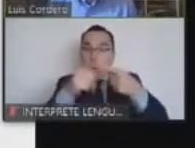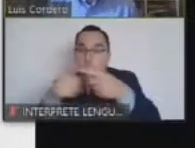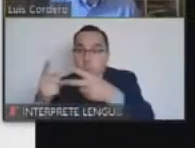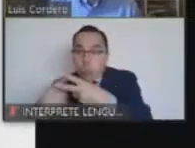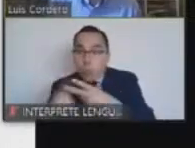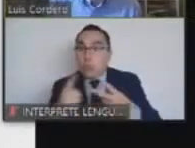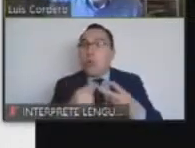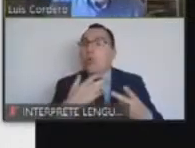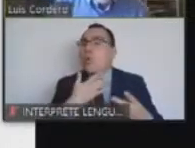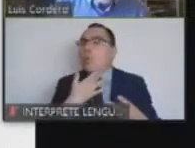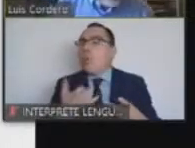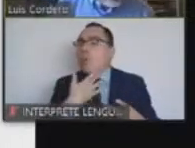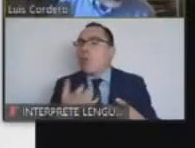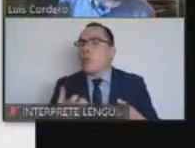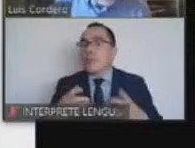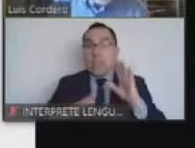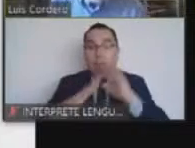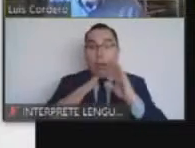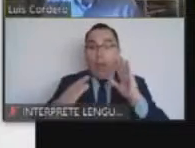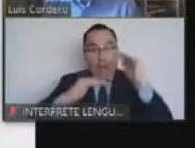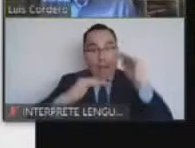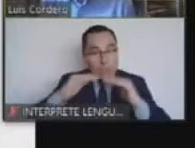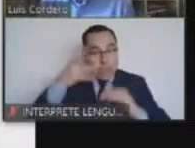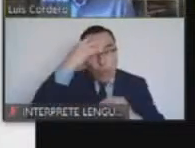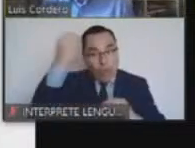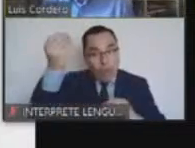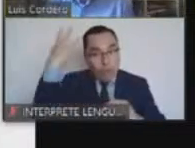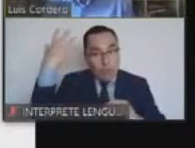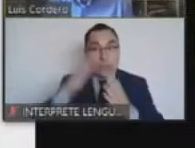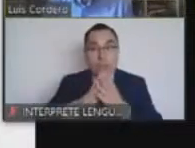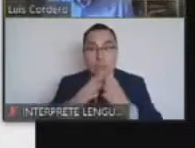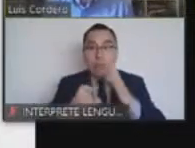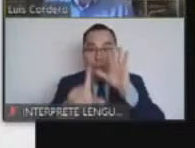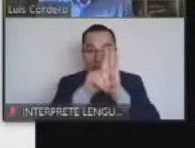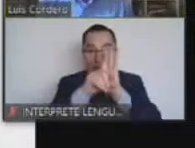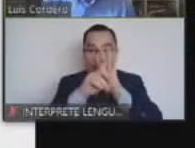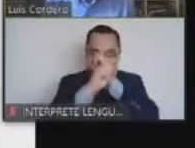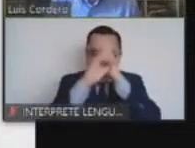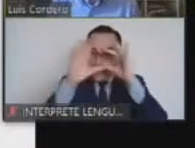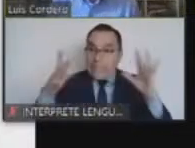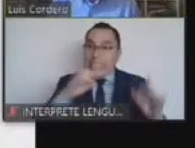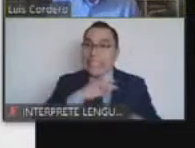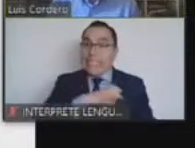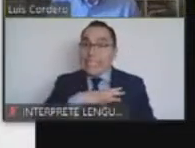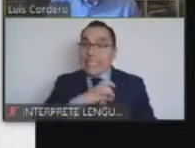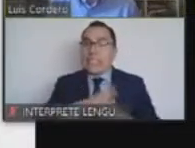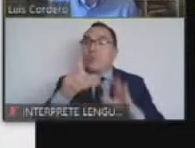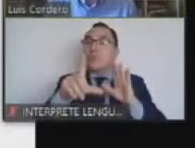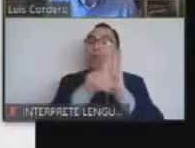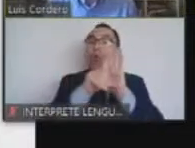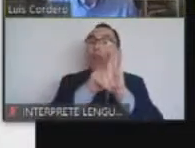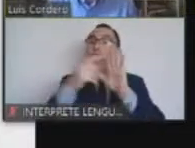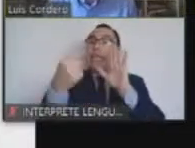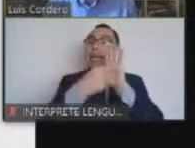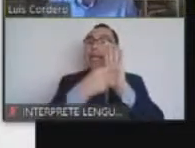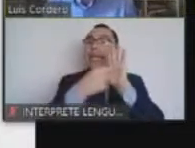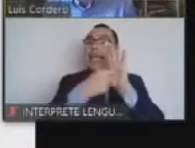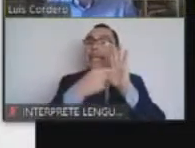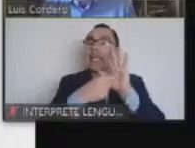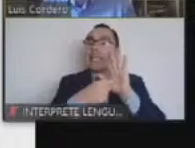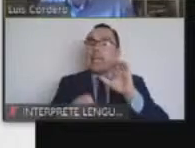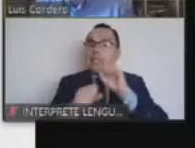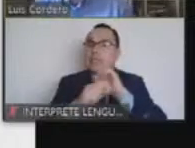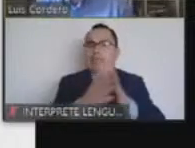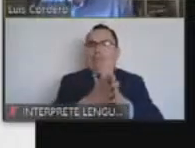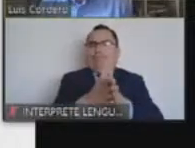porque hay algo que solemos olvidar, y es que la ley de transparencia chilena es una de las leyes más amplias